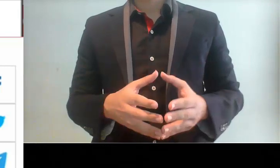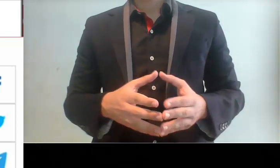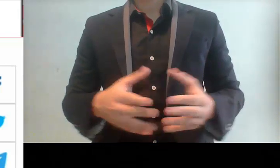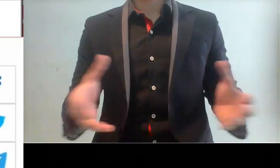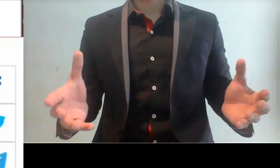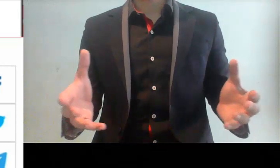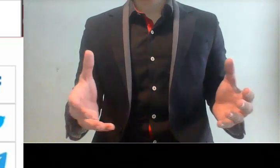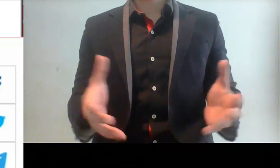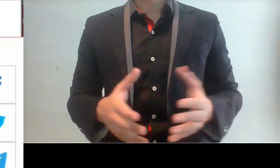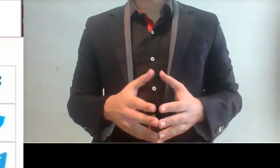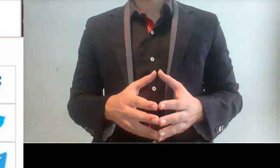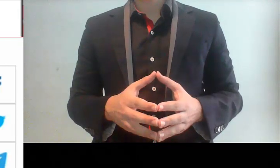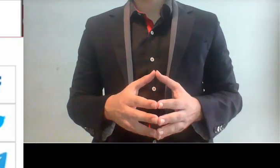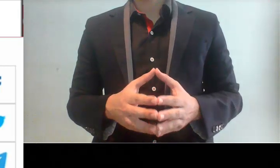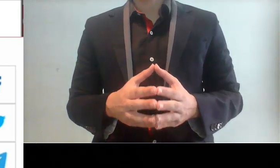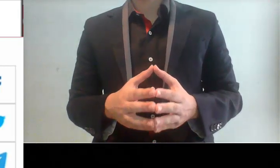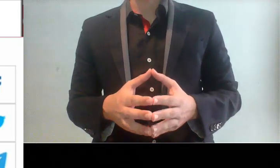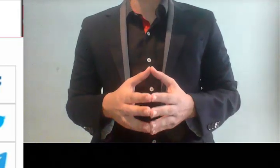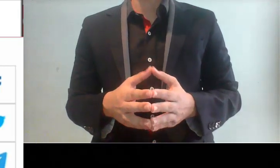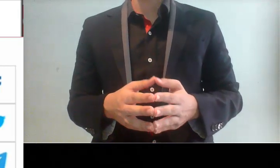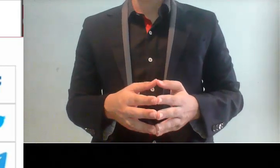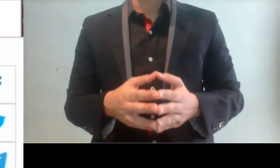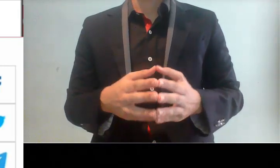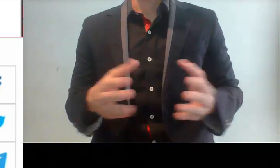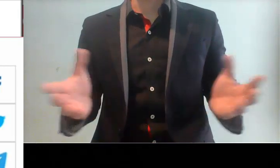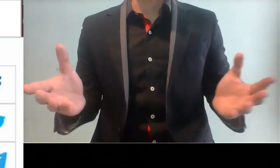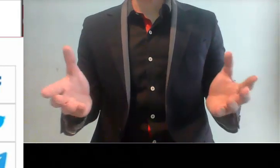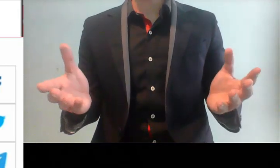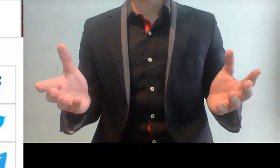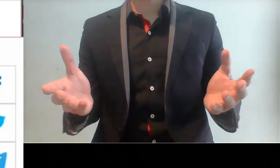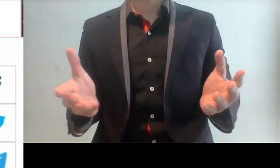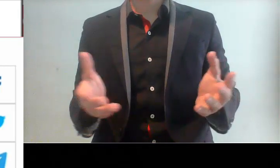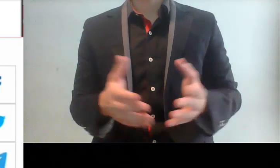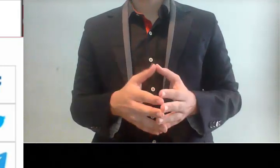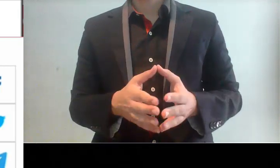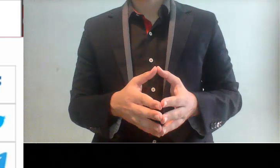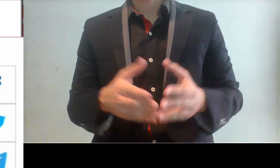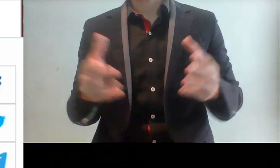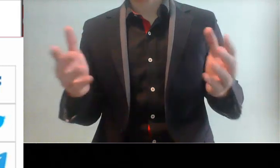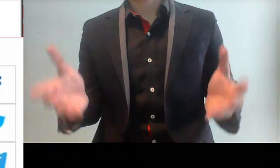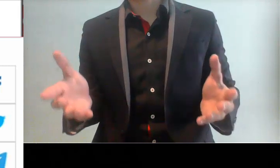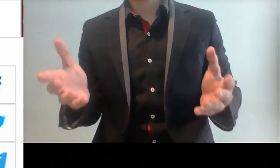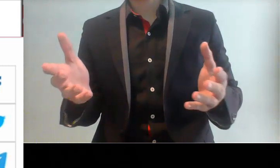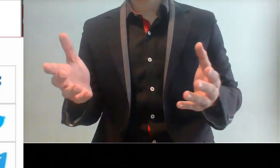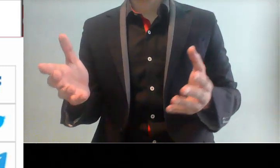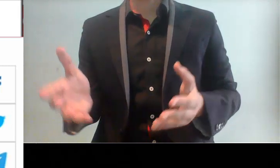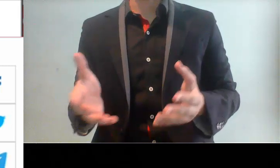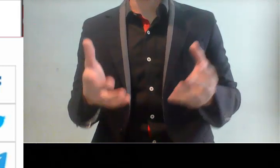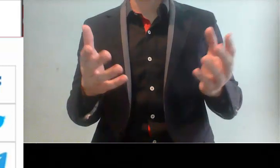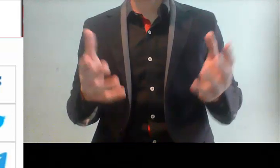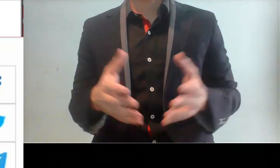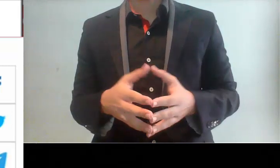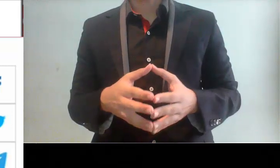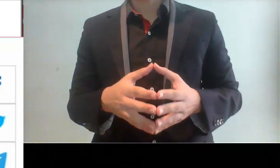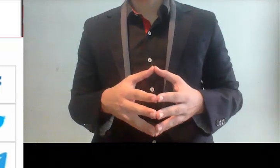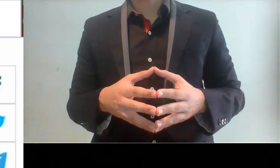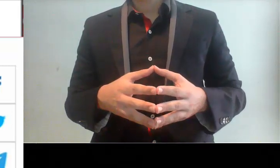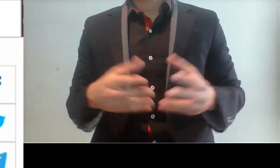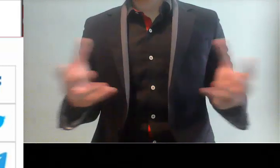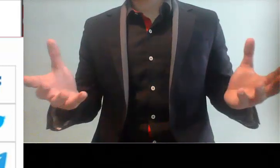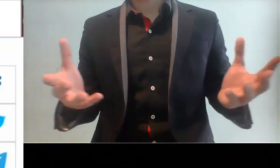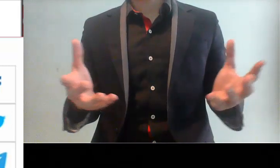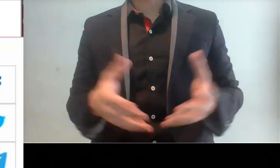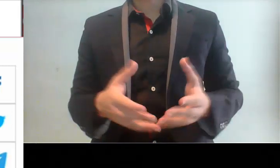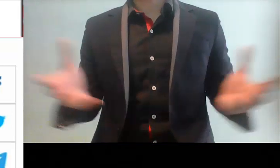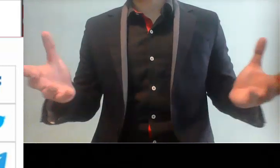Incluso precisamente se menciona en esta nota donde se habla de que incluso si estos hackers pueden hacer eso, los que van a elegir quiénes van a ser los